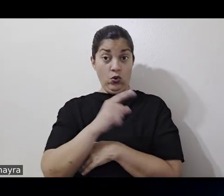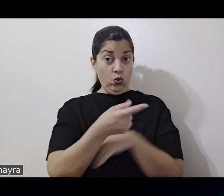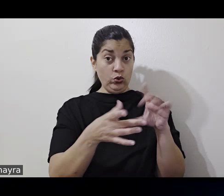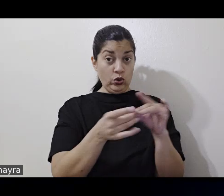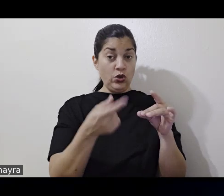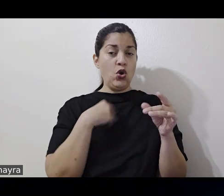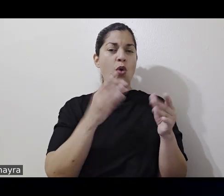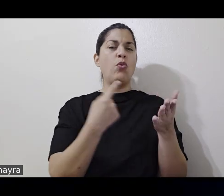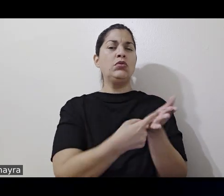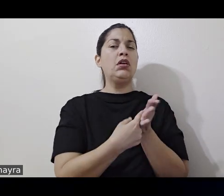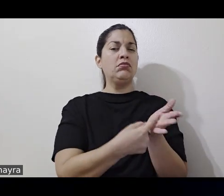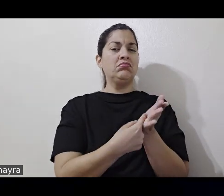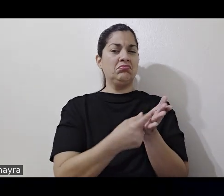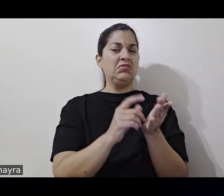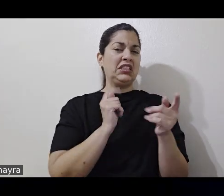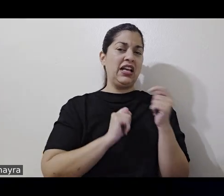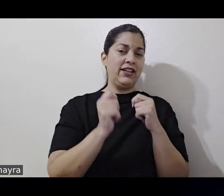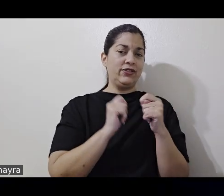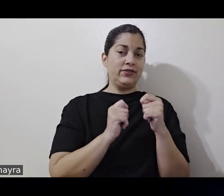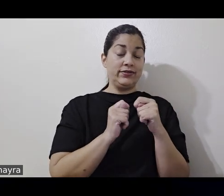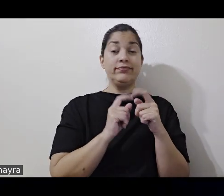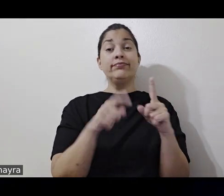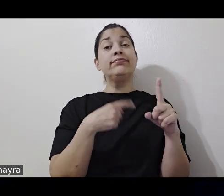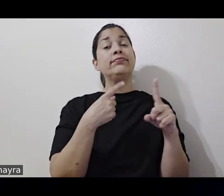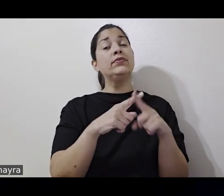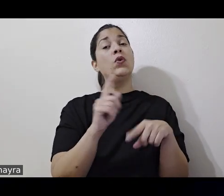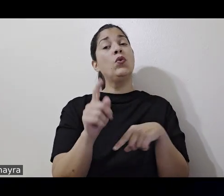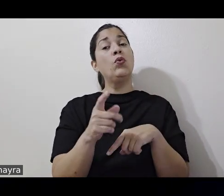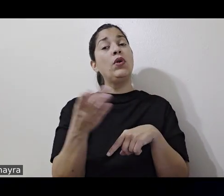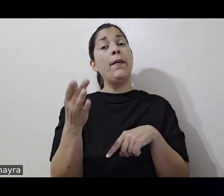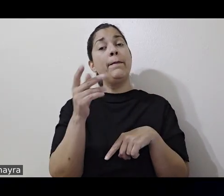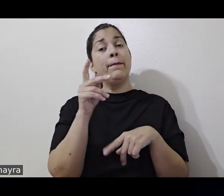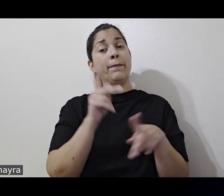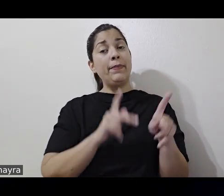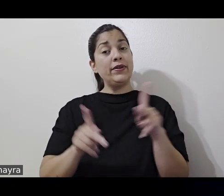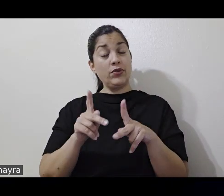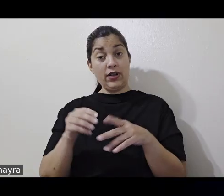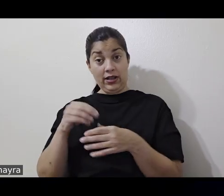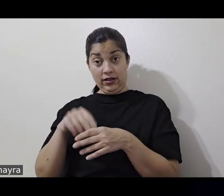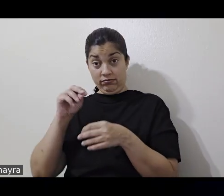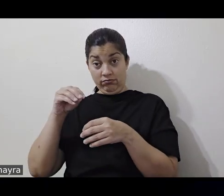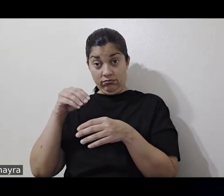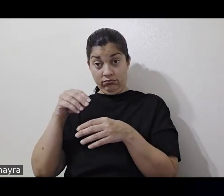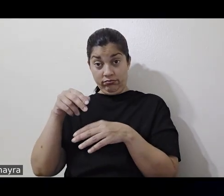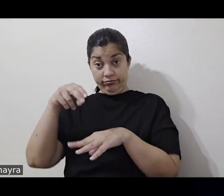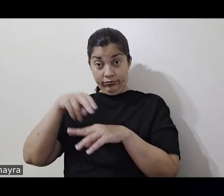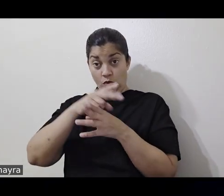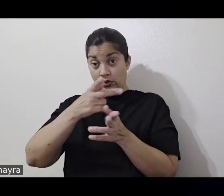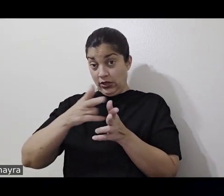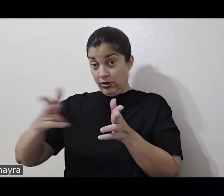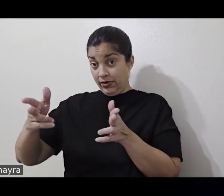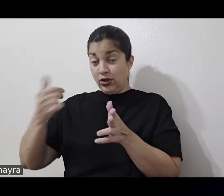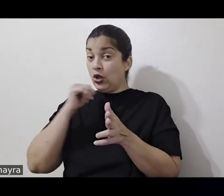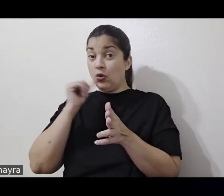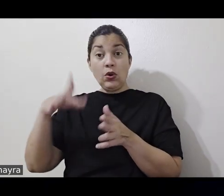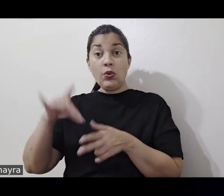diálogo, como unos parlamentos. Y tiene que ver con unas personas que están en un estacionamiento y no encuentran